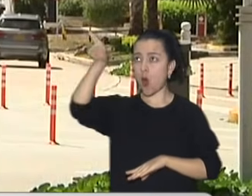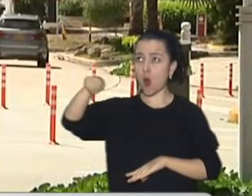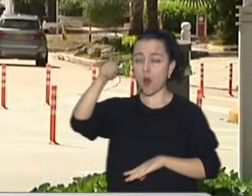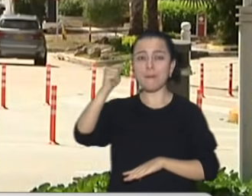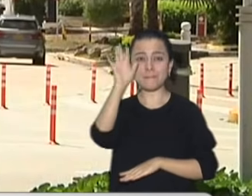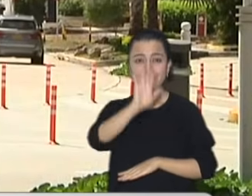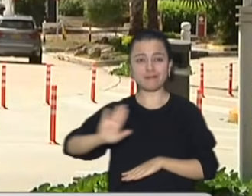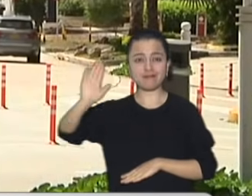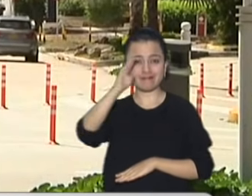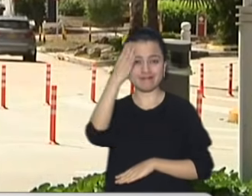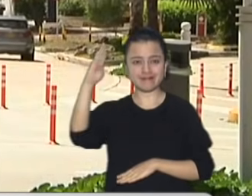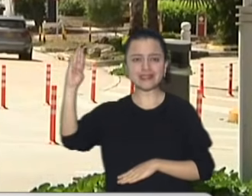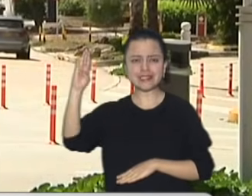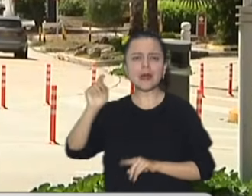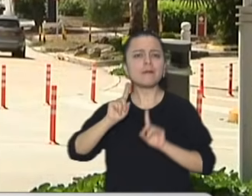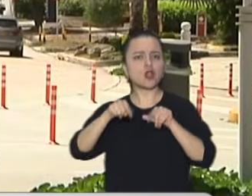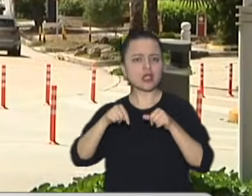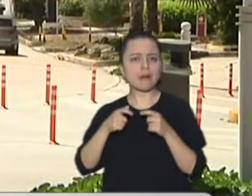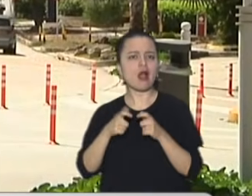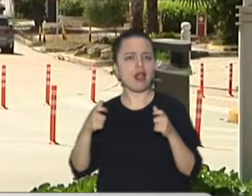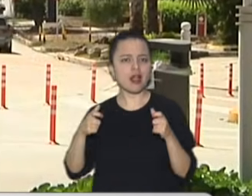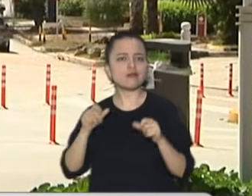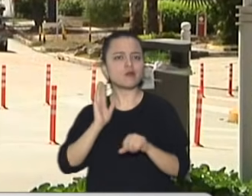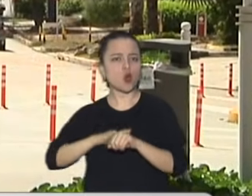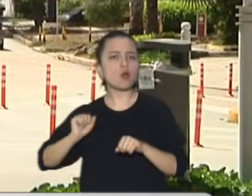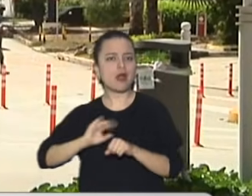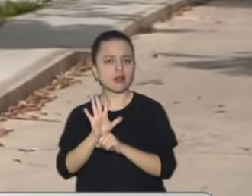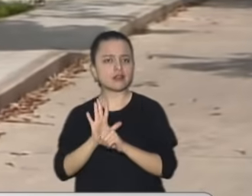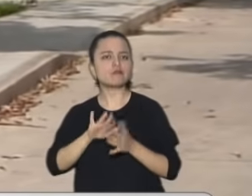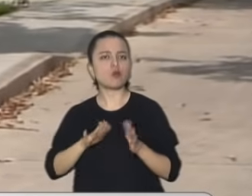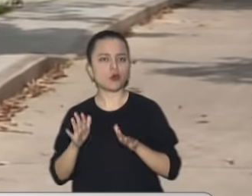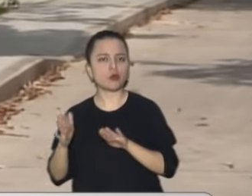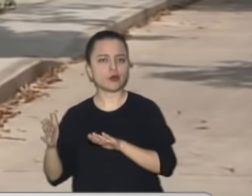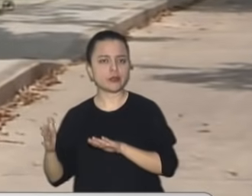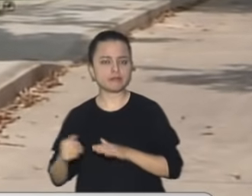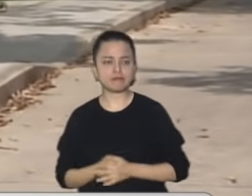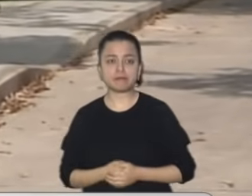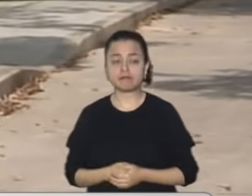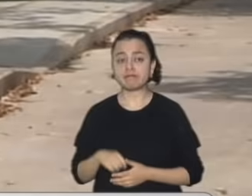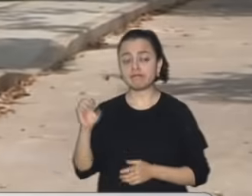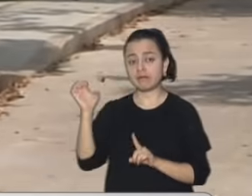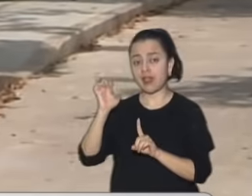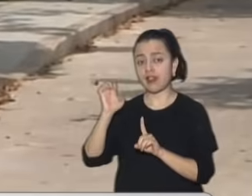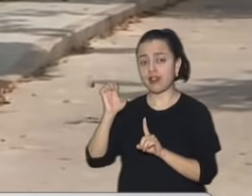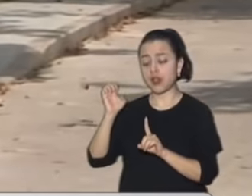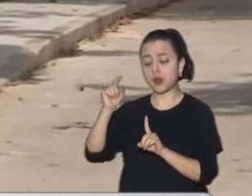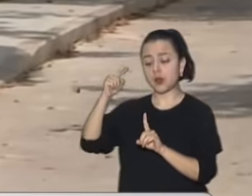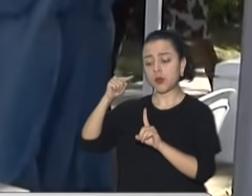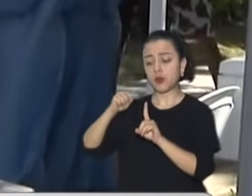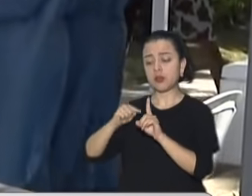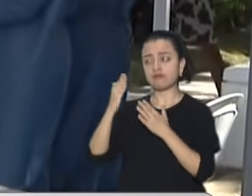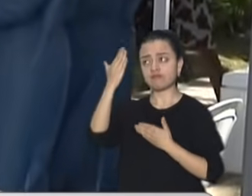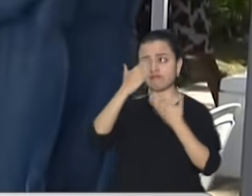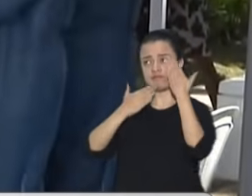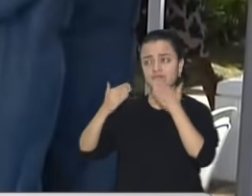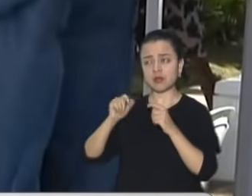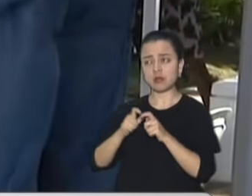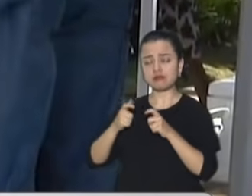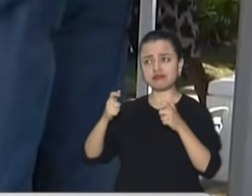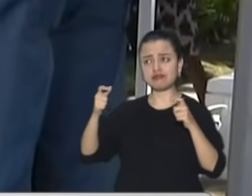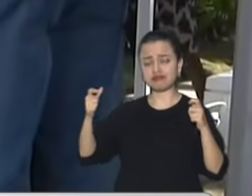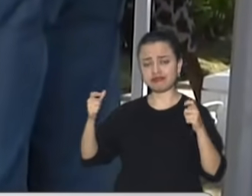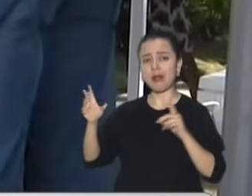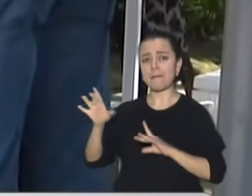departamento, pero también han aumentado las muertes por la enfermedad. En enero se ha visto un aumento en los casos positivos